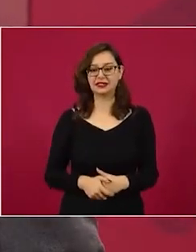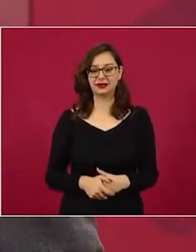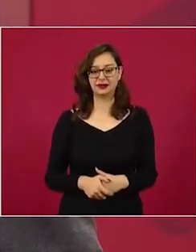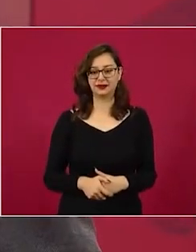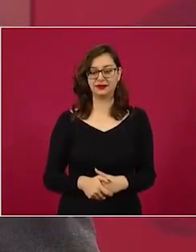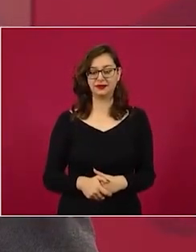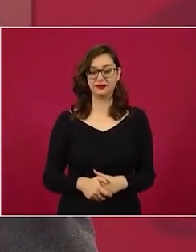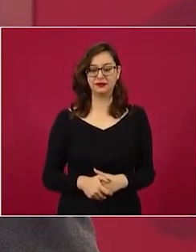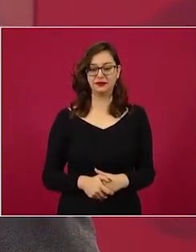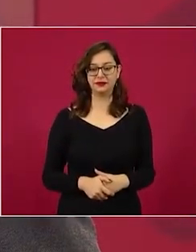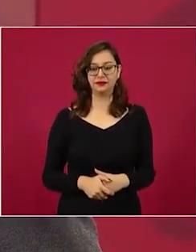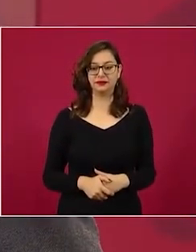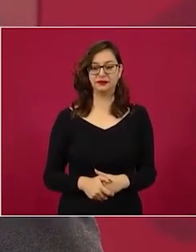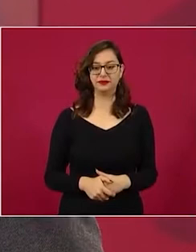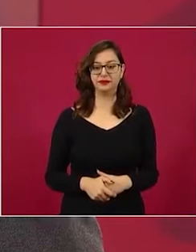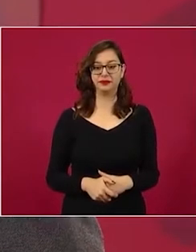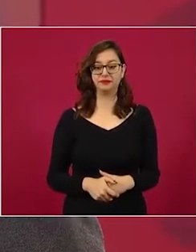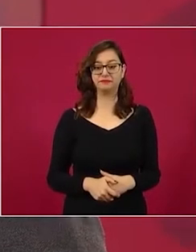muy